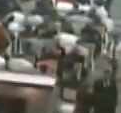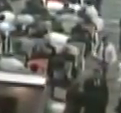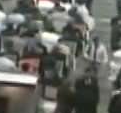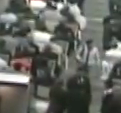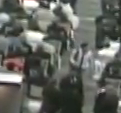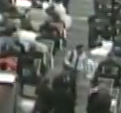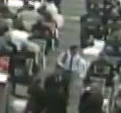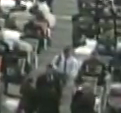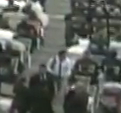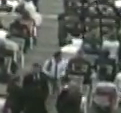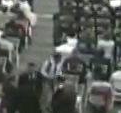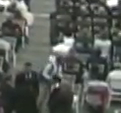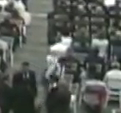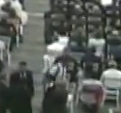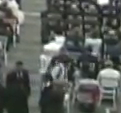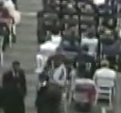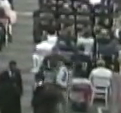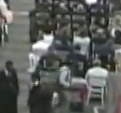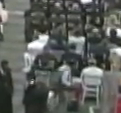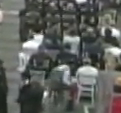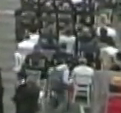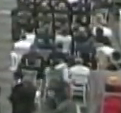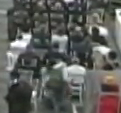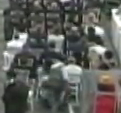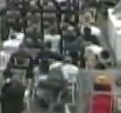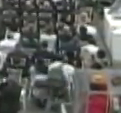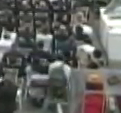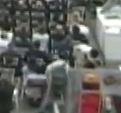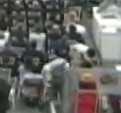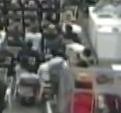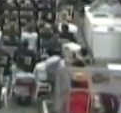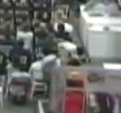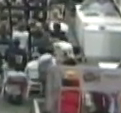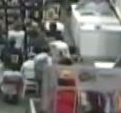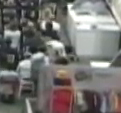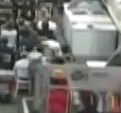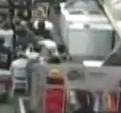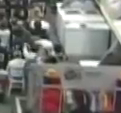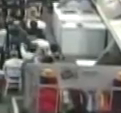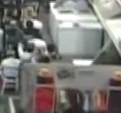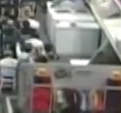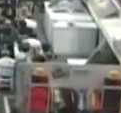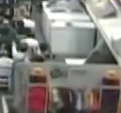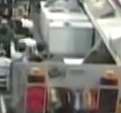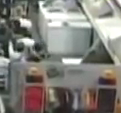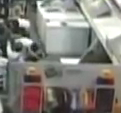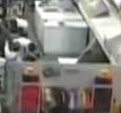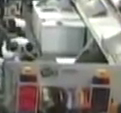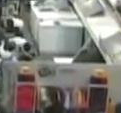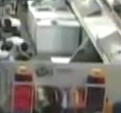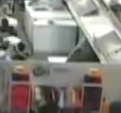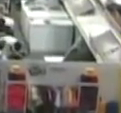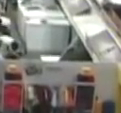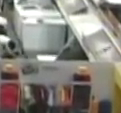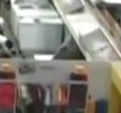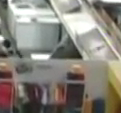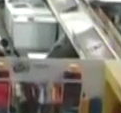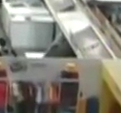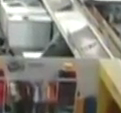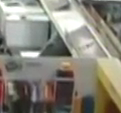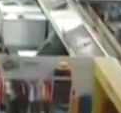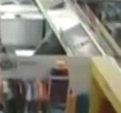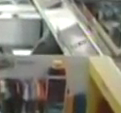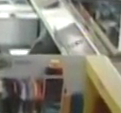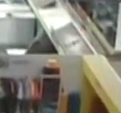en importaciones, 1.338 millones de dólares en alimentos y medicinas a través del Petro, lo que abre un camino